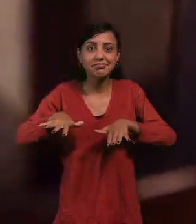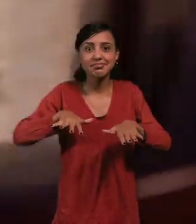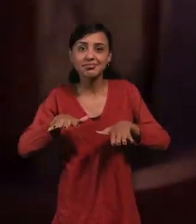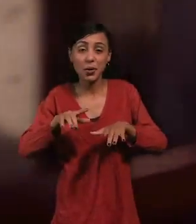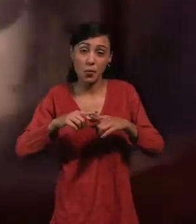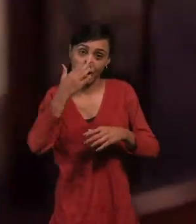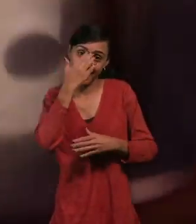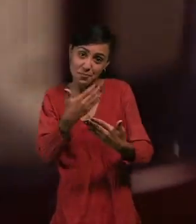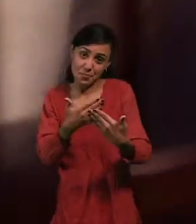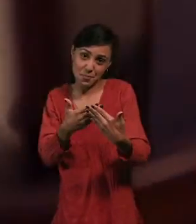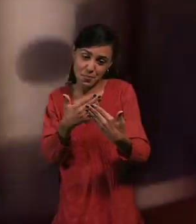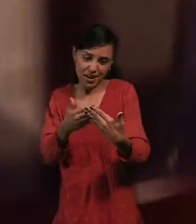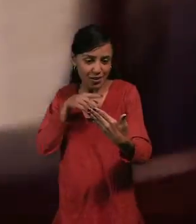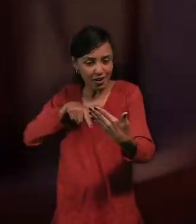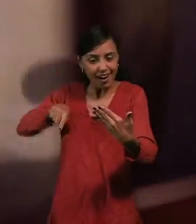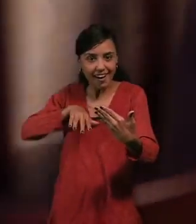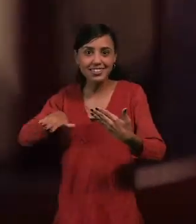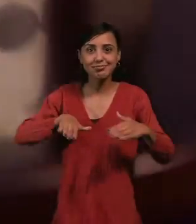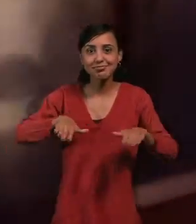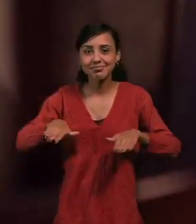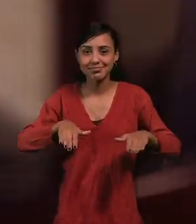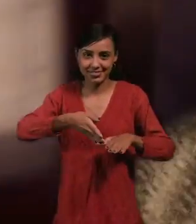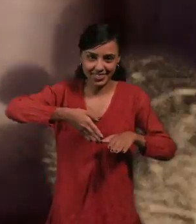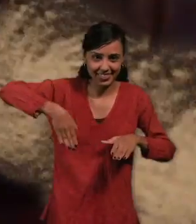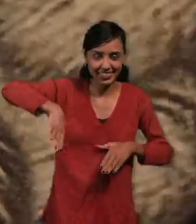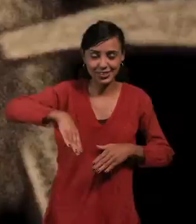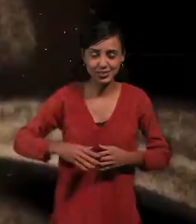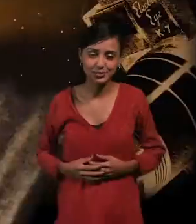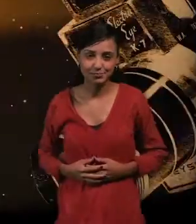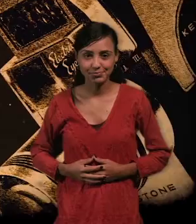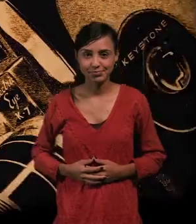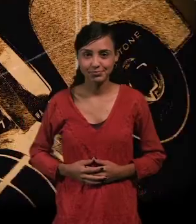de espejos la animación que estaba en la tira en el interior del disco.